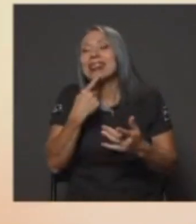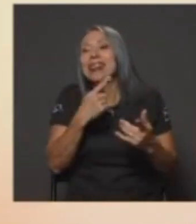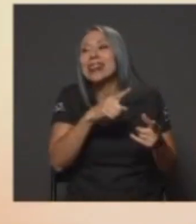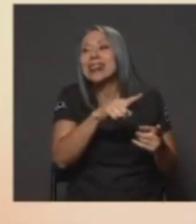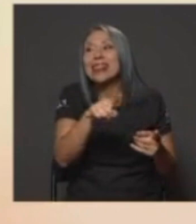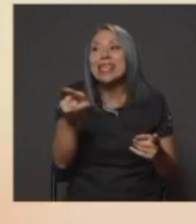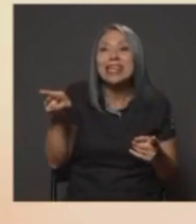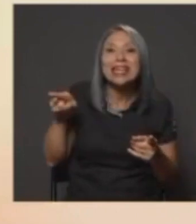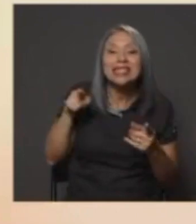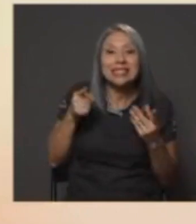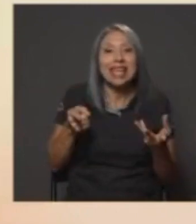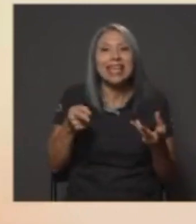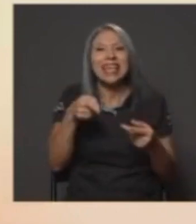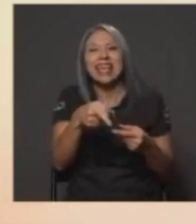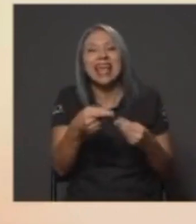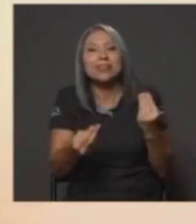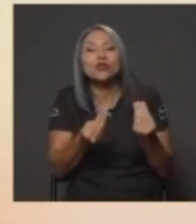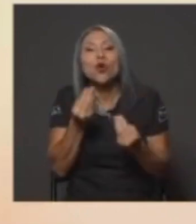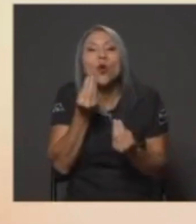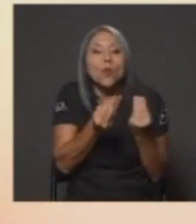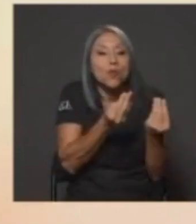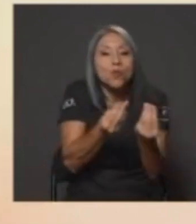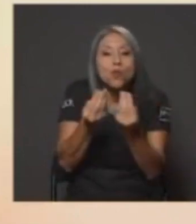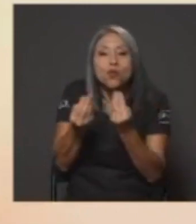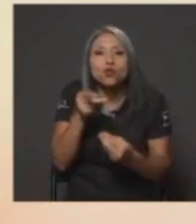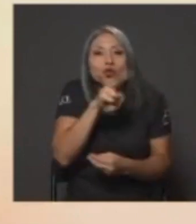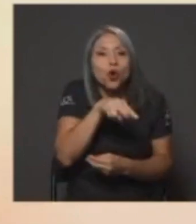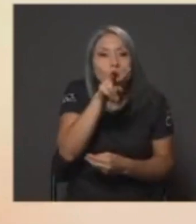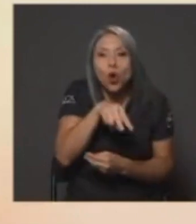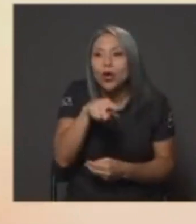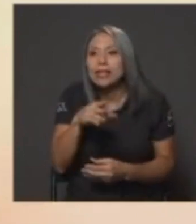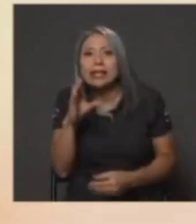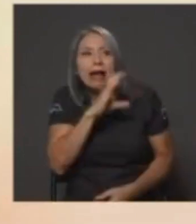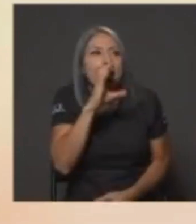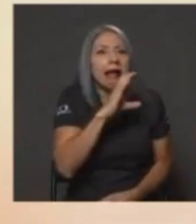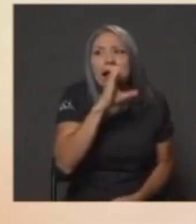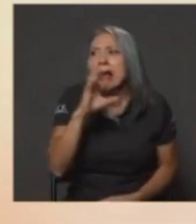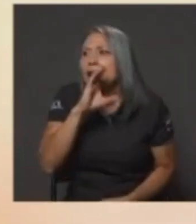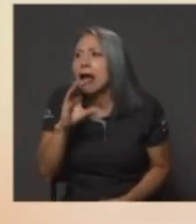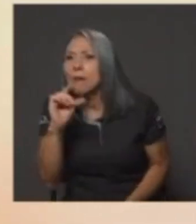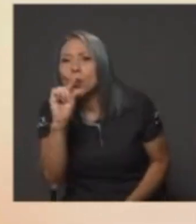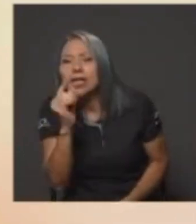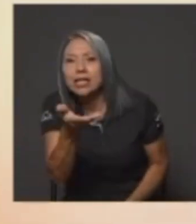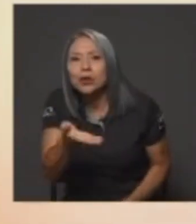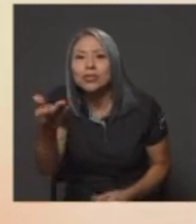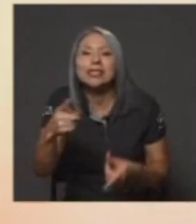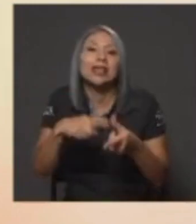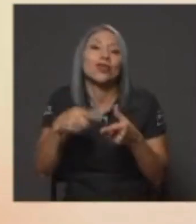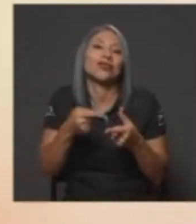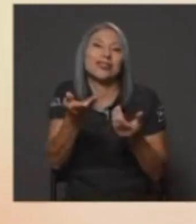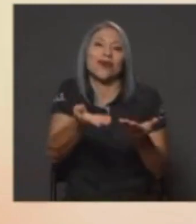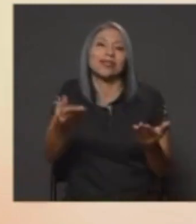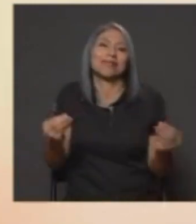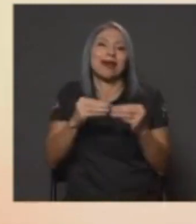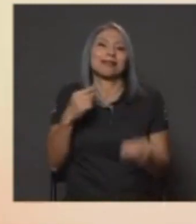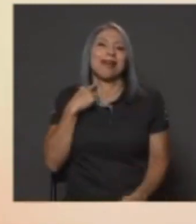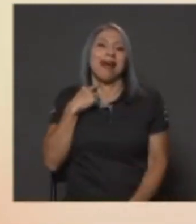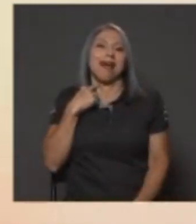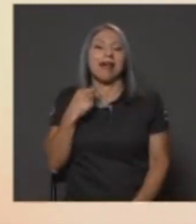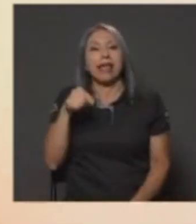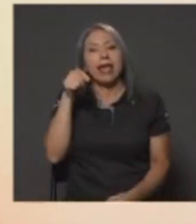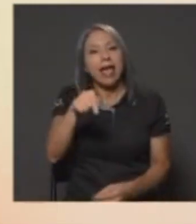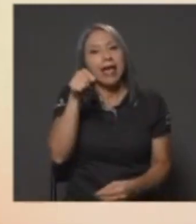que muchos colones buscando poquitos bienes significa que los precios se disparan, y a eso se le